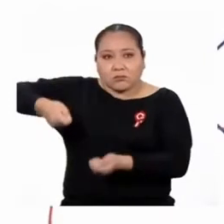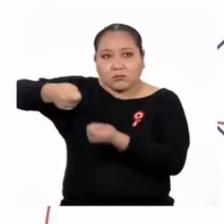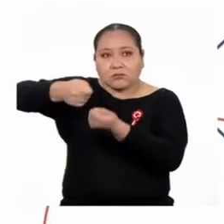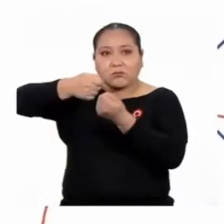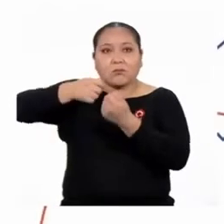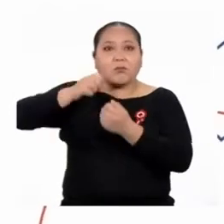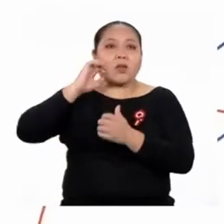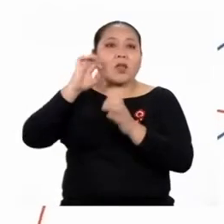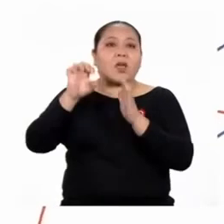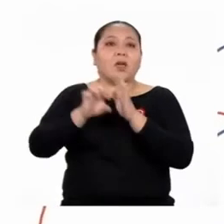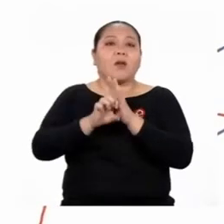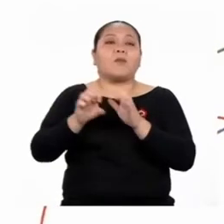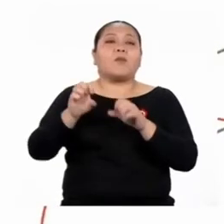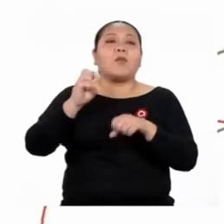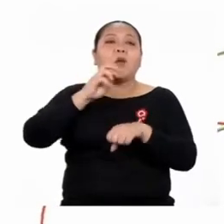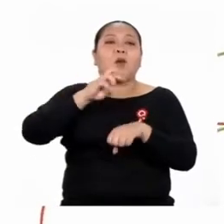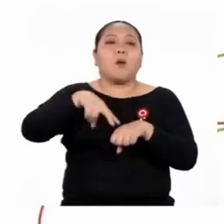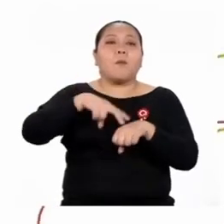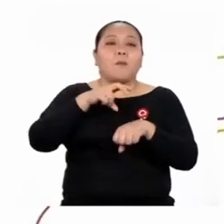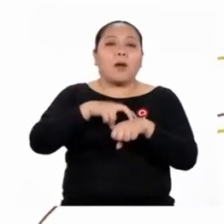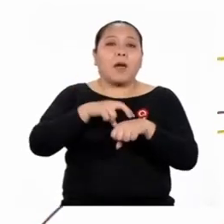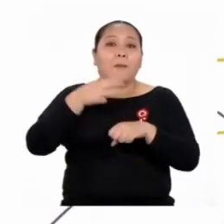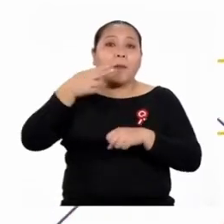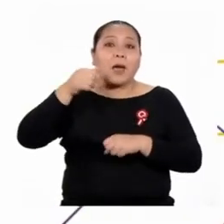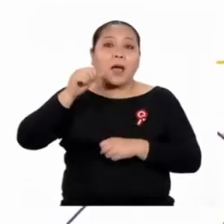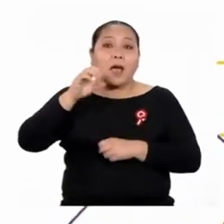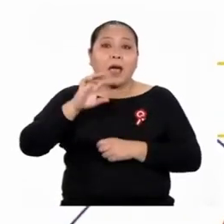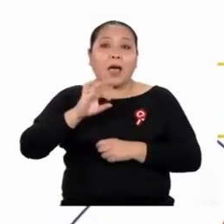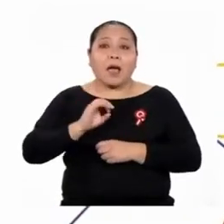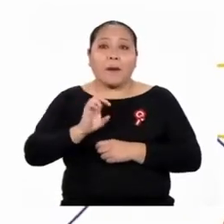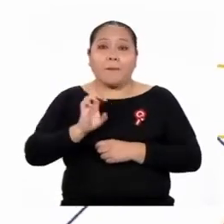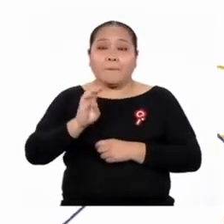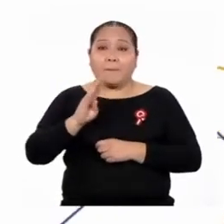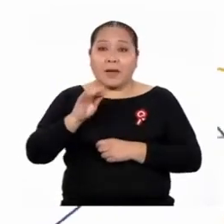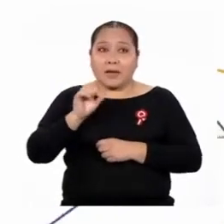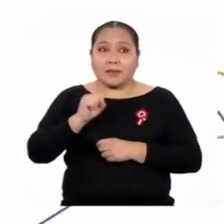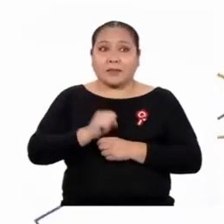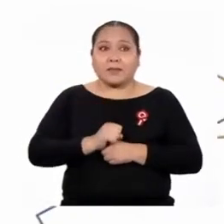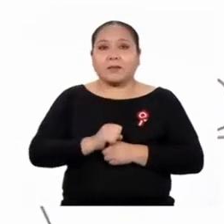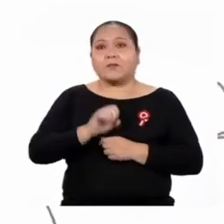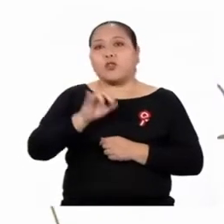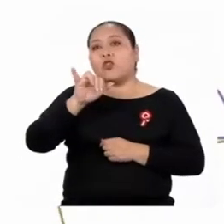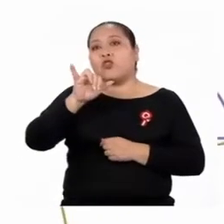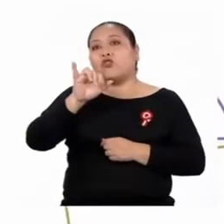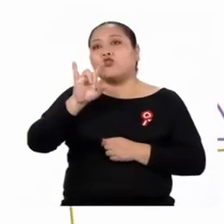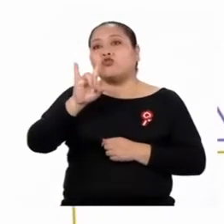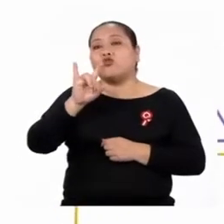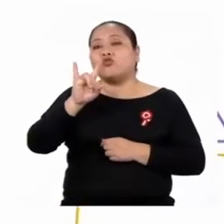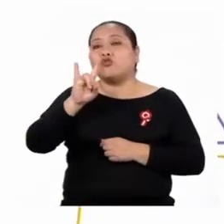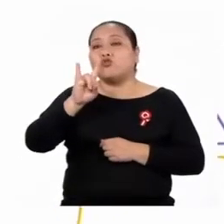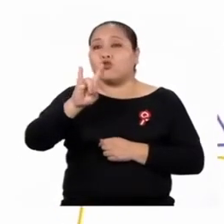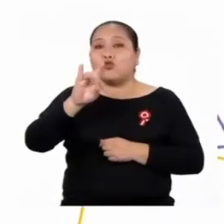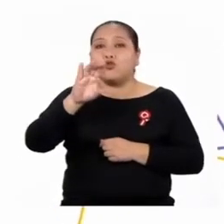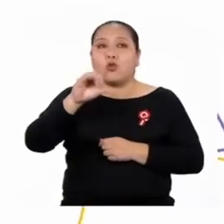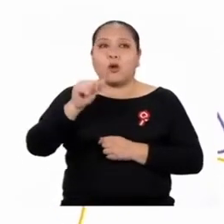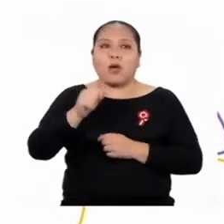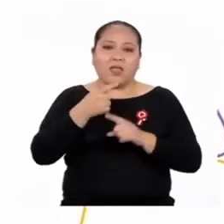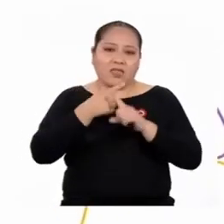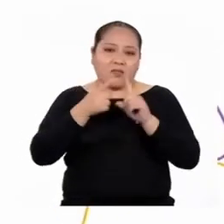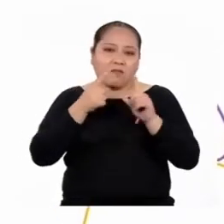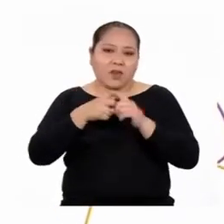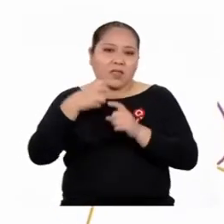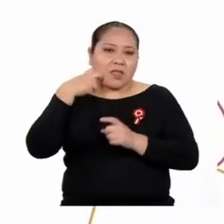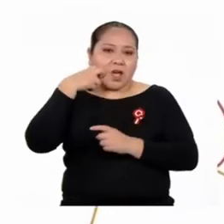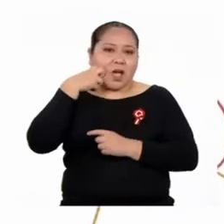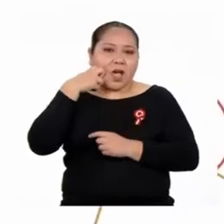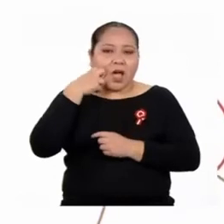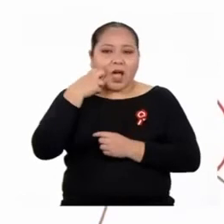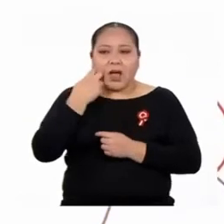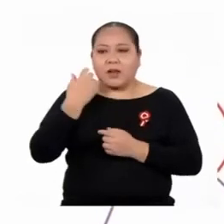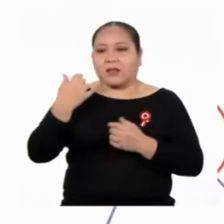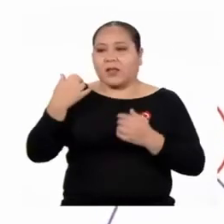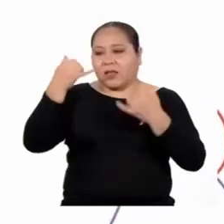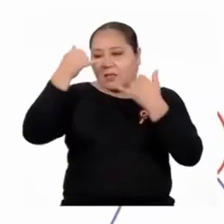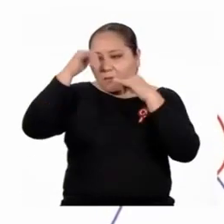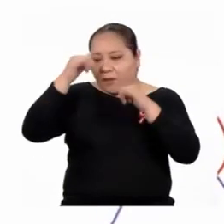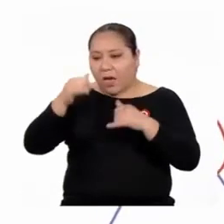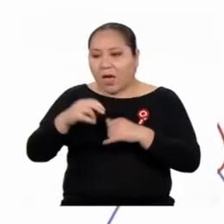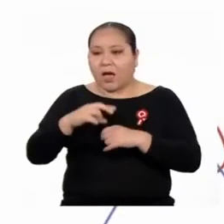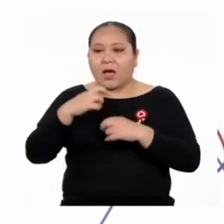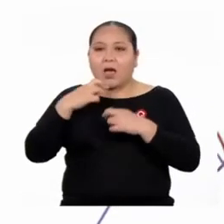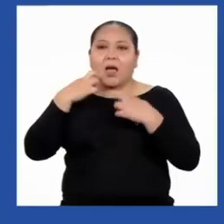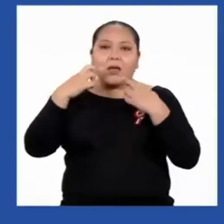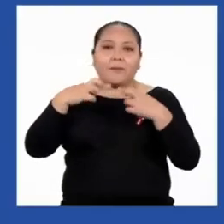la papa, habas, camote y yuca, e incluye distintas carnes, como res,